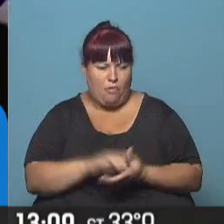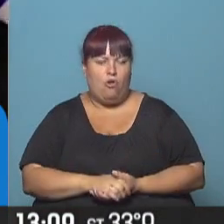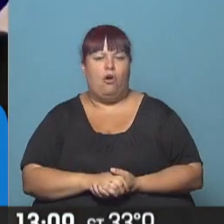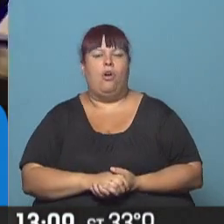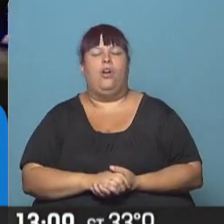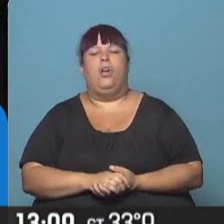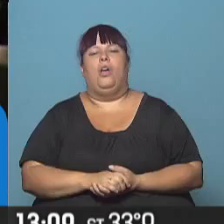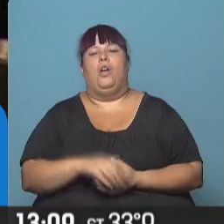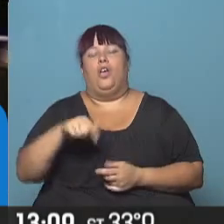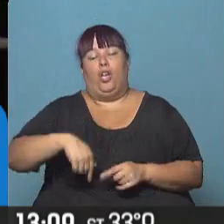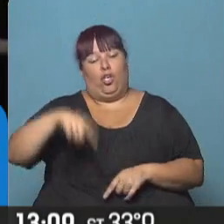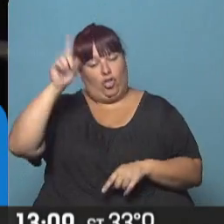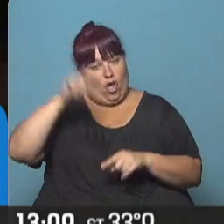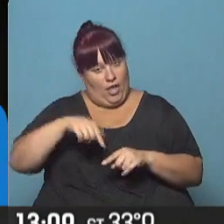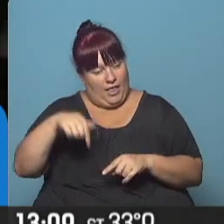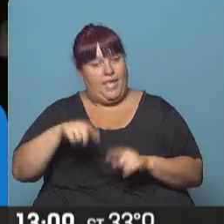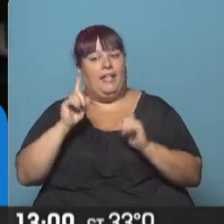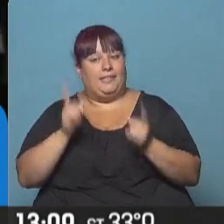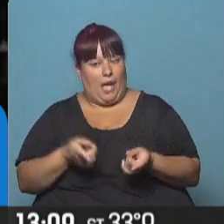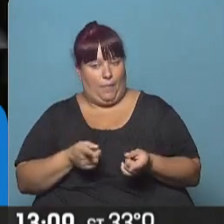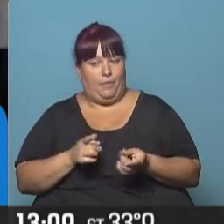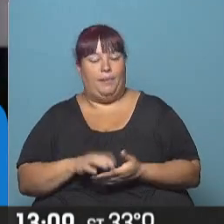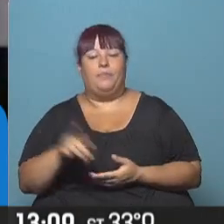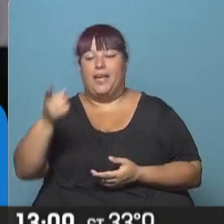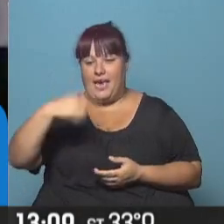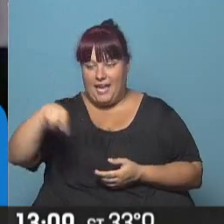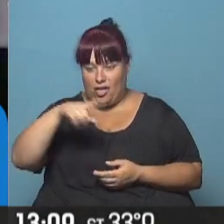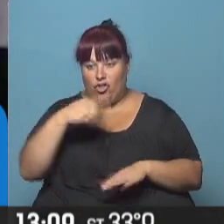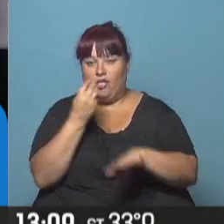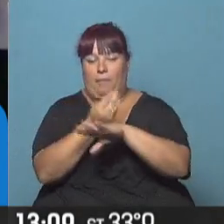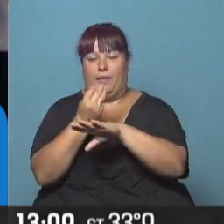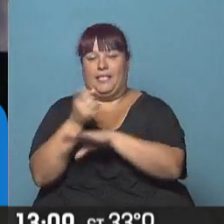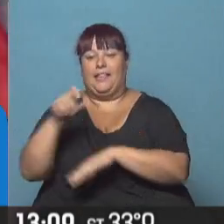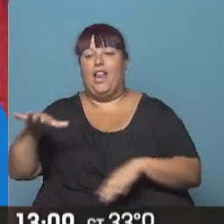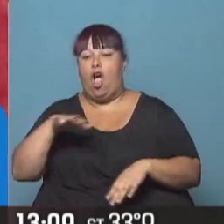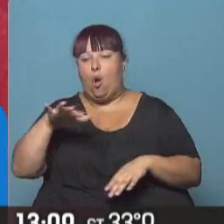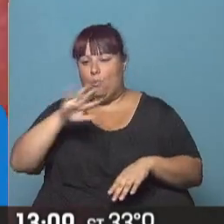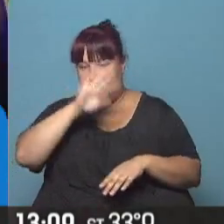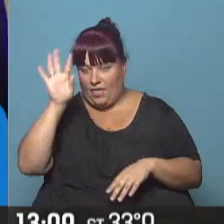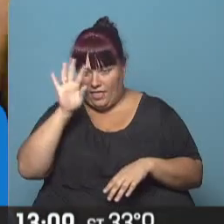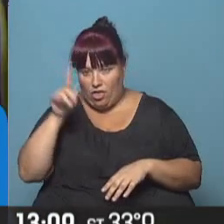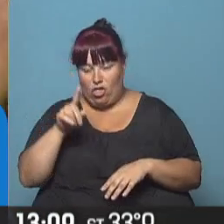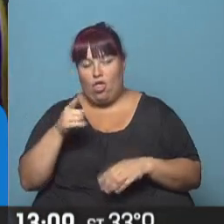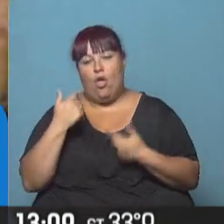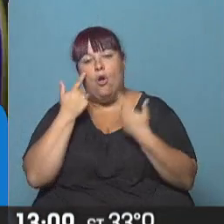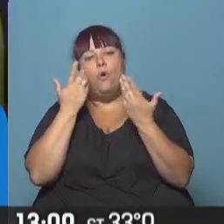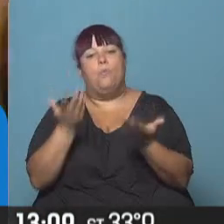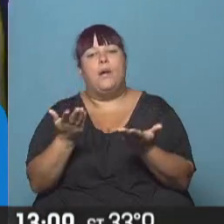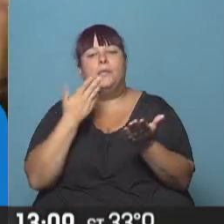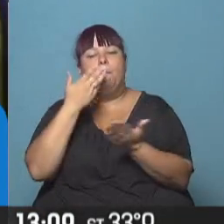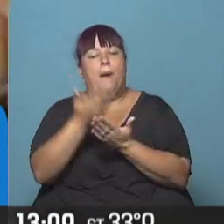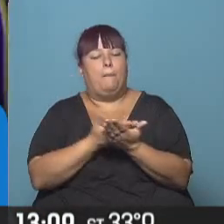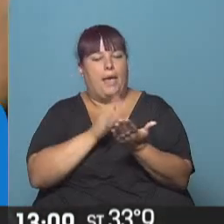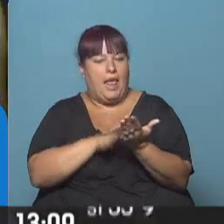Y durante esta jornada, también ellos, los referentes de las comunidades indígenas, les presentaron un